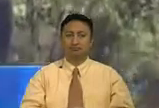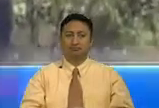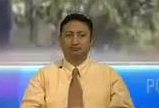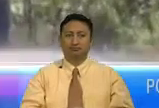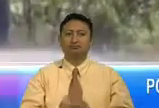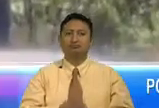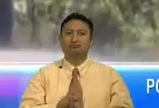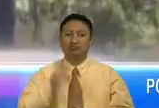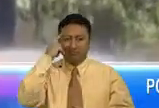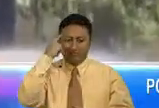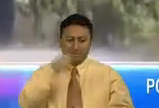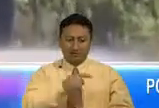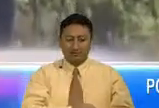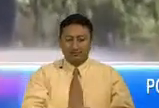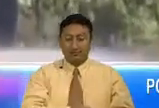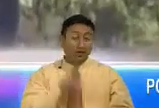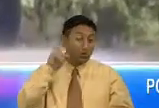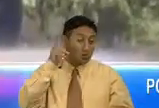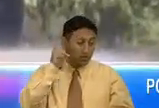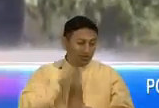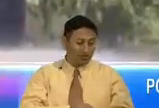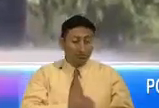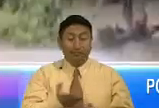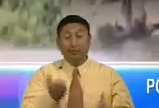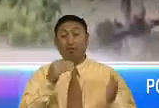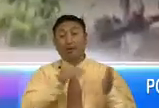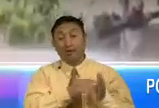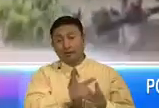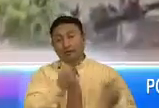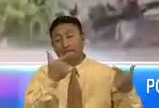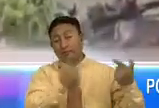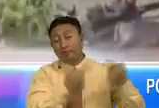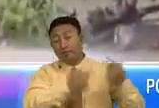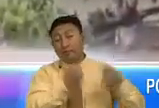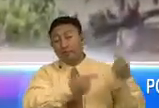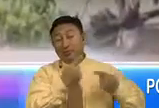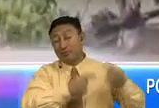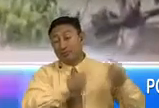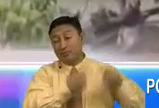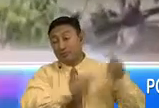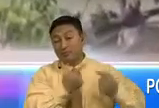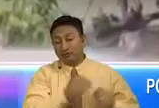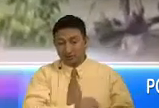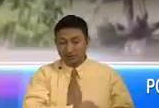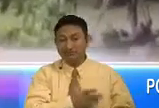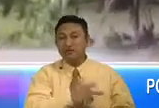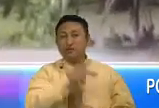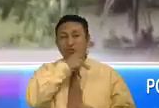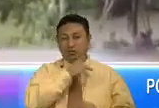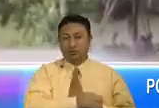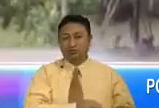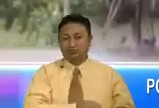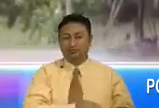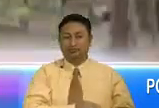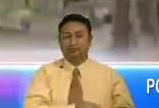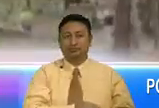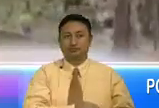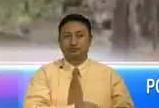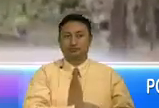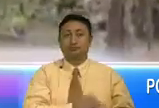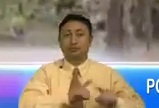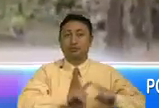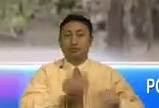discusión más entre la pareja que habitaba en esa casa del recinto La Victoria de la parroquia San Vicente en Puerto Viejo, provincia de Manabí, pero